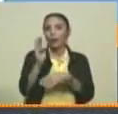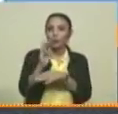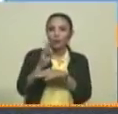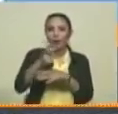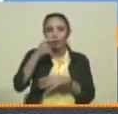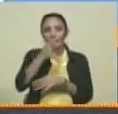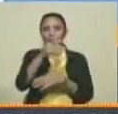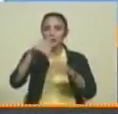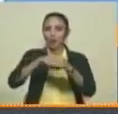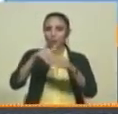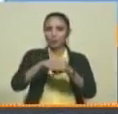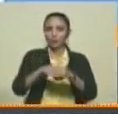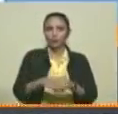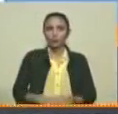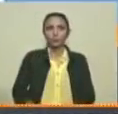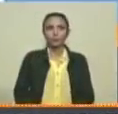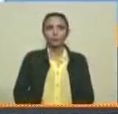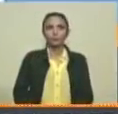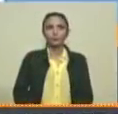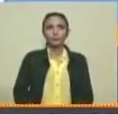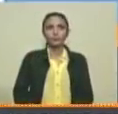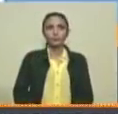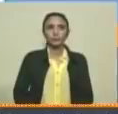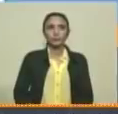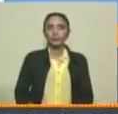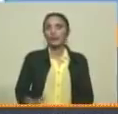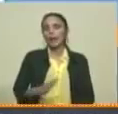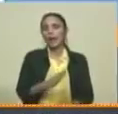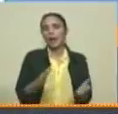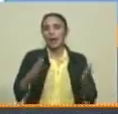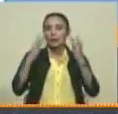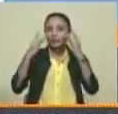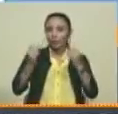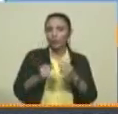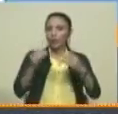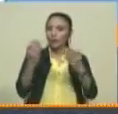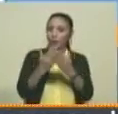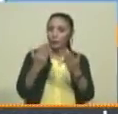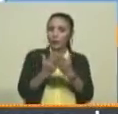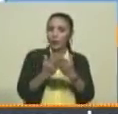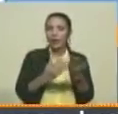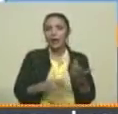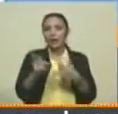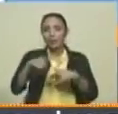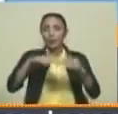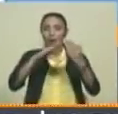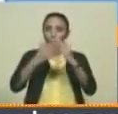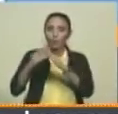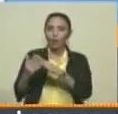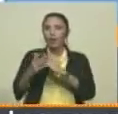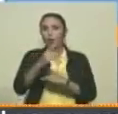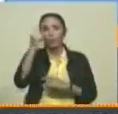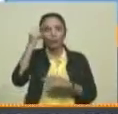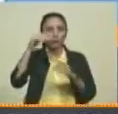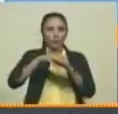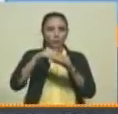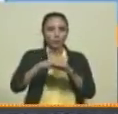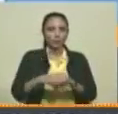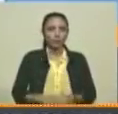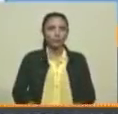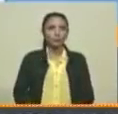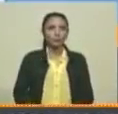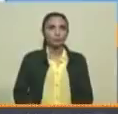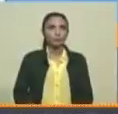objetivo de la cohesión, de la seguridad de la escuela y de la seguridad de la comunidad. Yo a esta